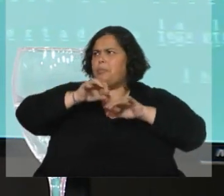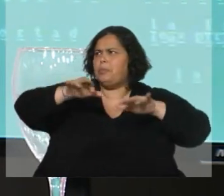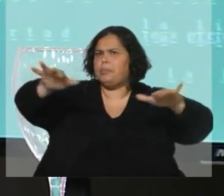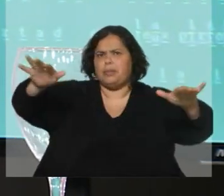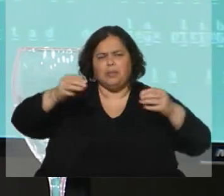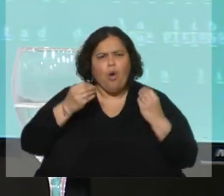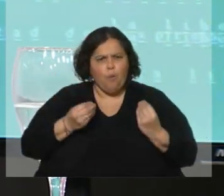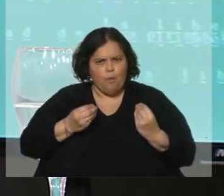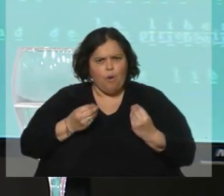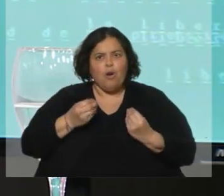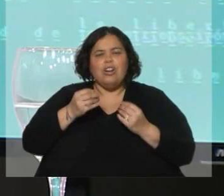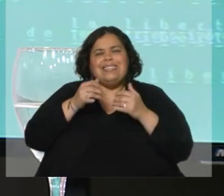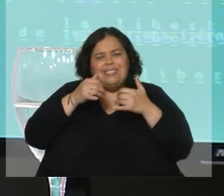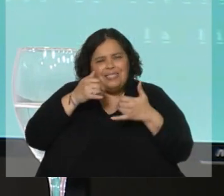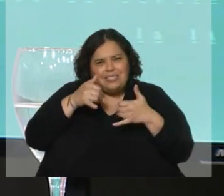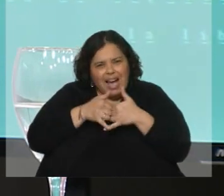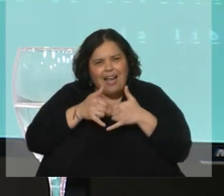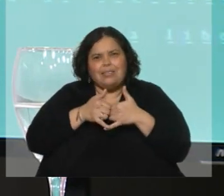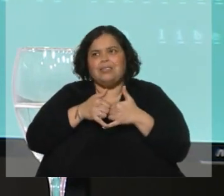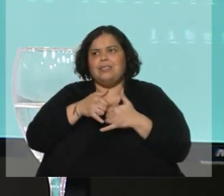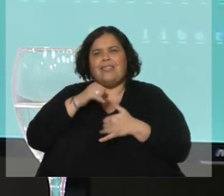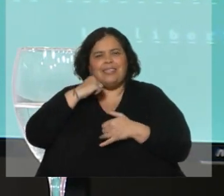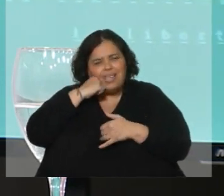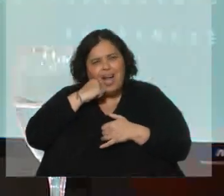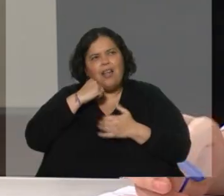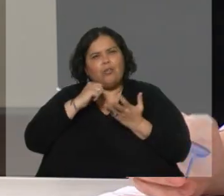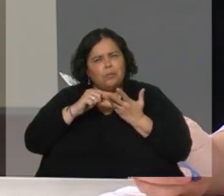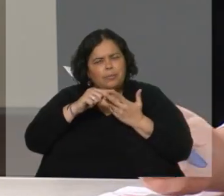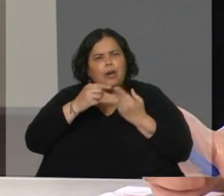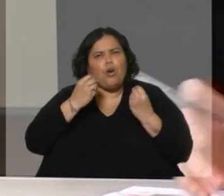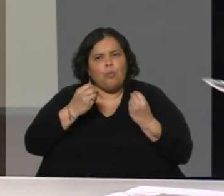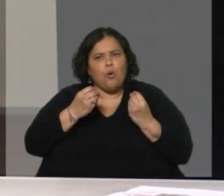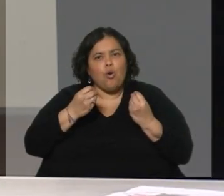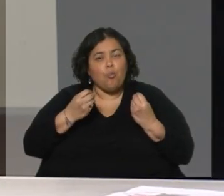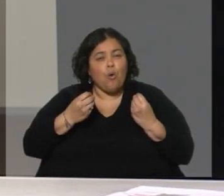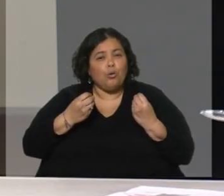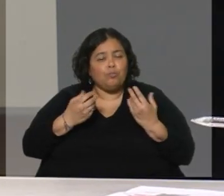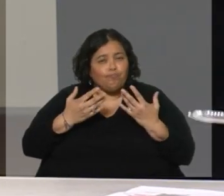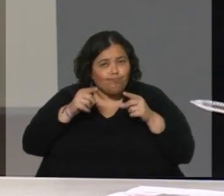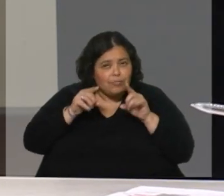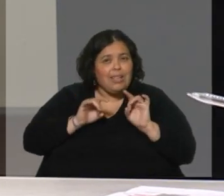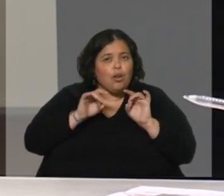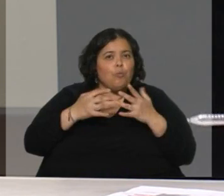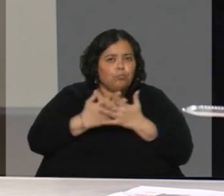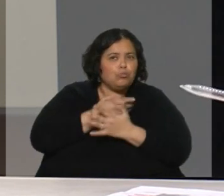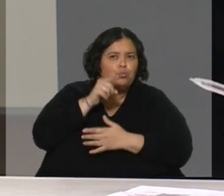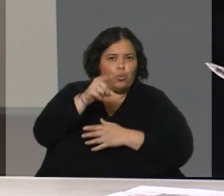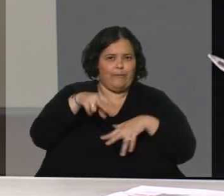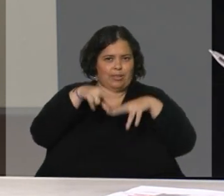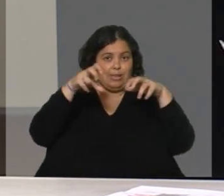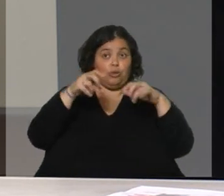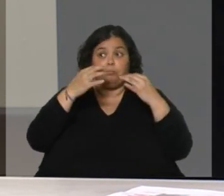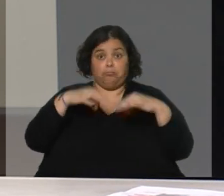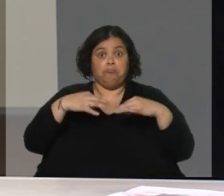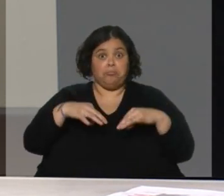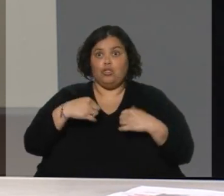comunicación de los chats y otras informaciones cuánto impactó en su investigación muchísimo realmente en lo personal nunca